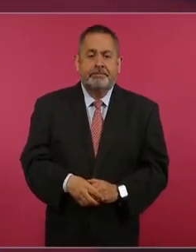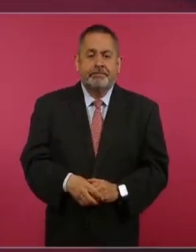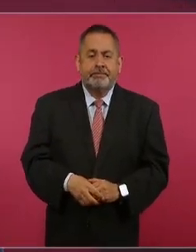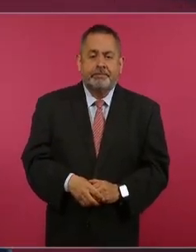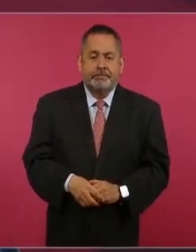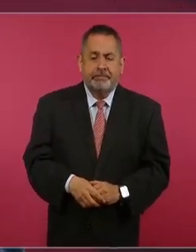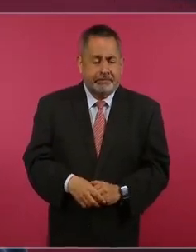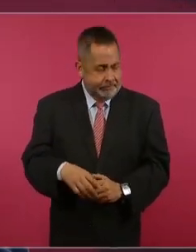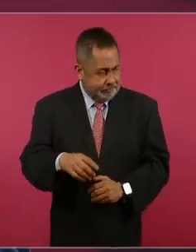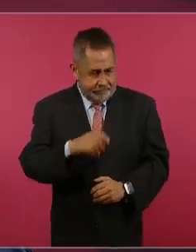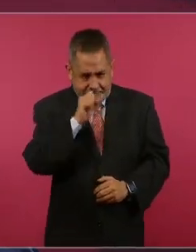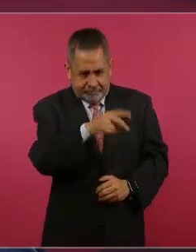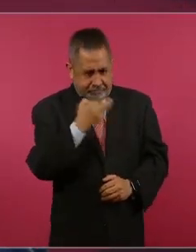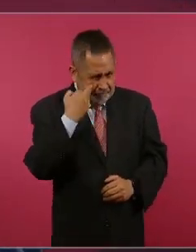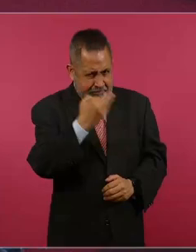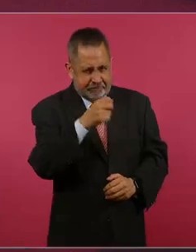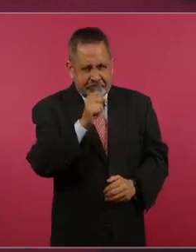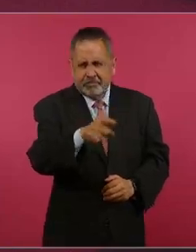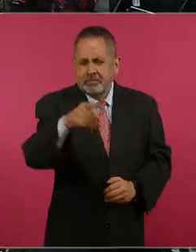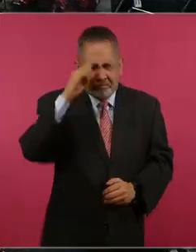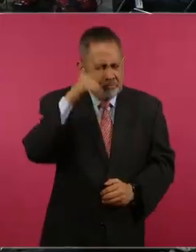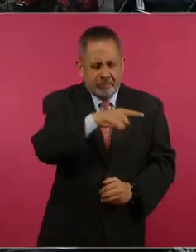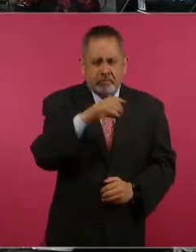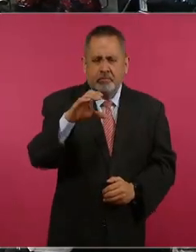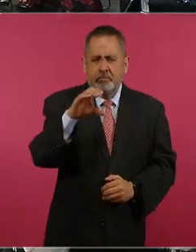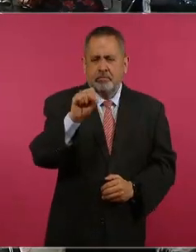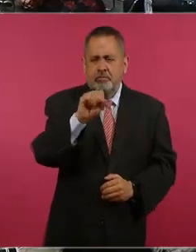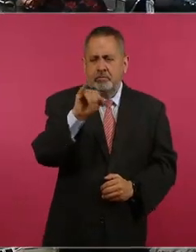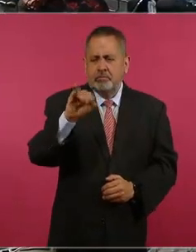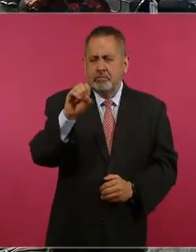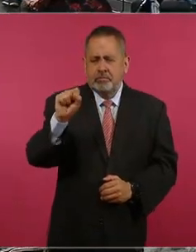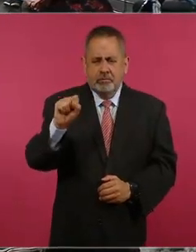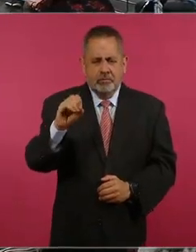Ahí está ese señor Cosío.